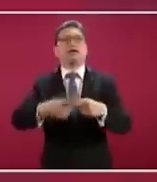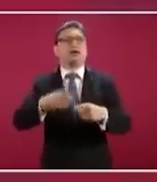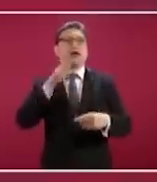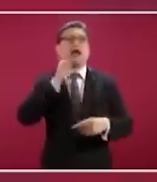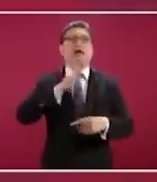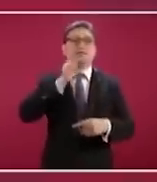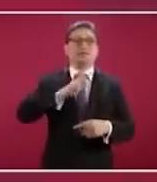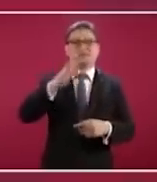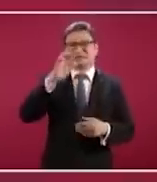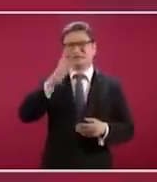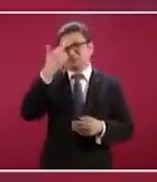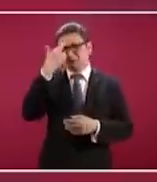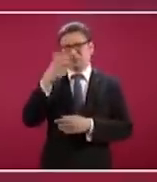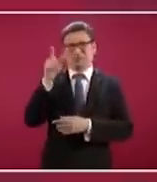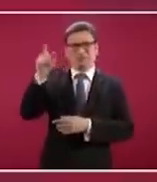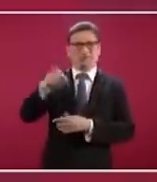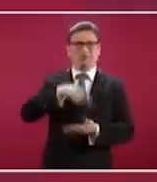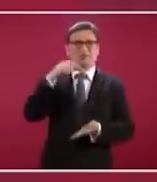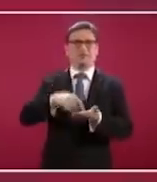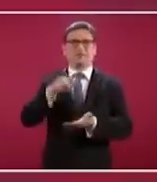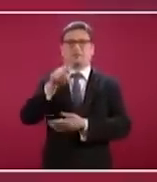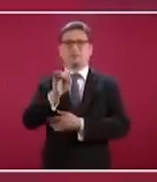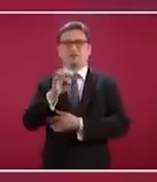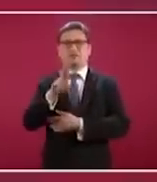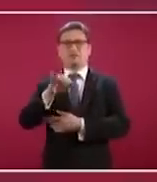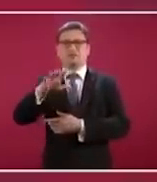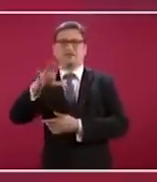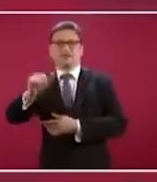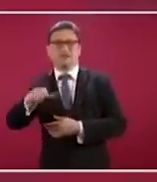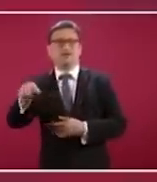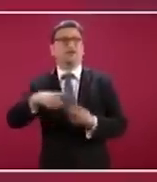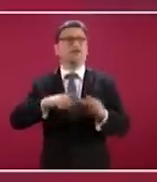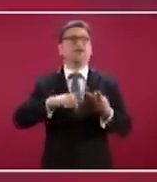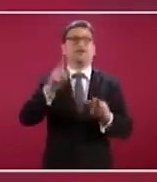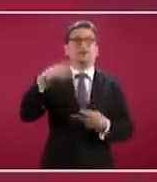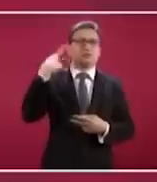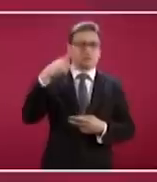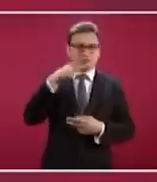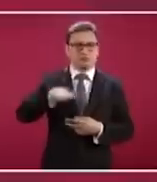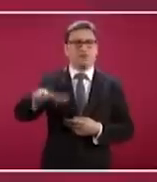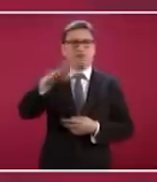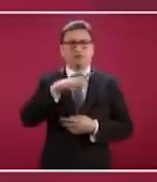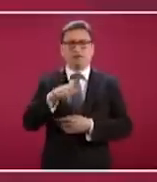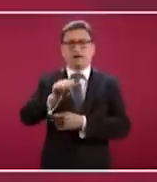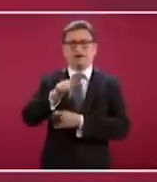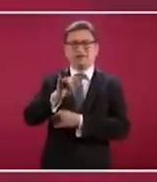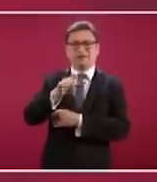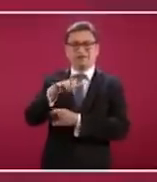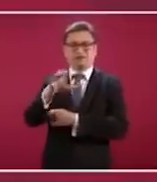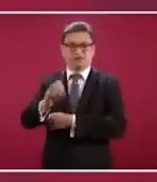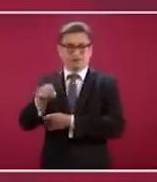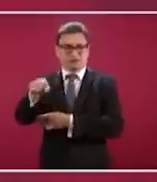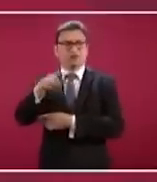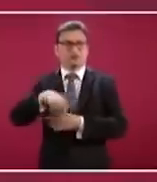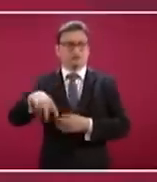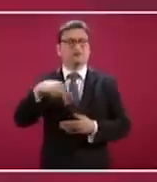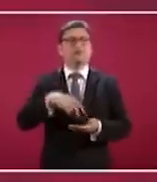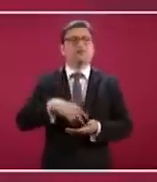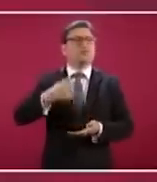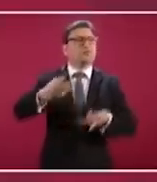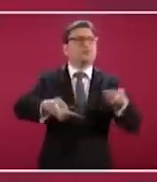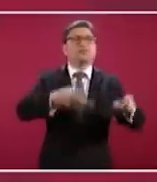Poza Rica, me acuerdo, y lo hice en Puebla, en Atlixco.